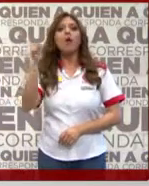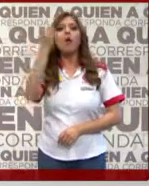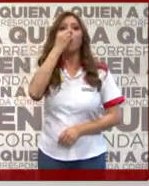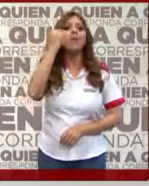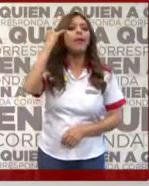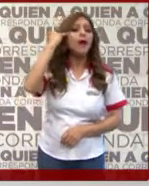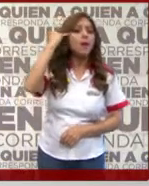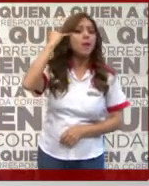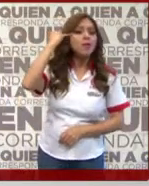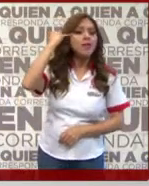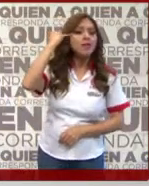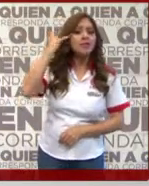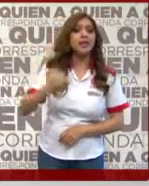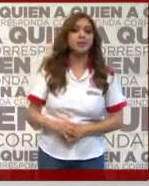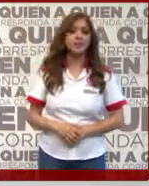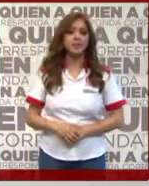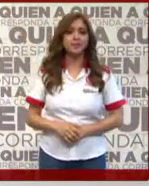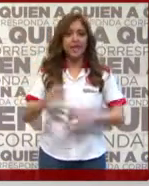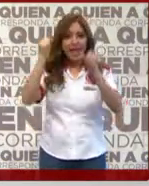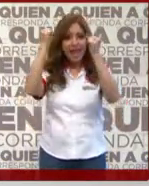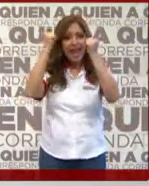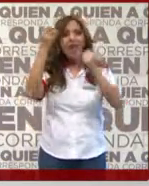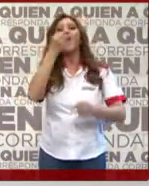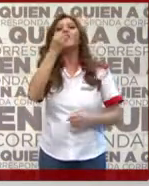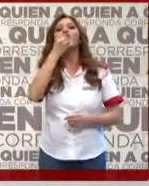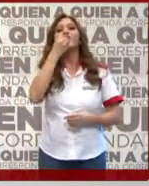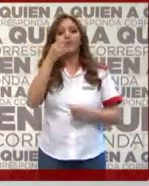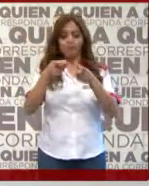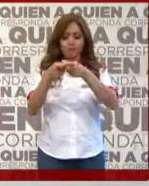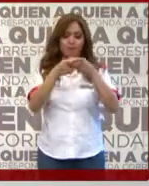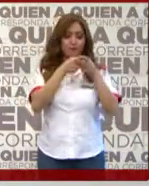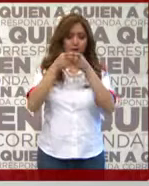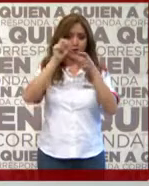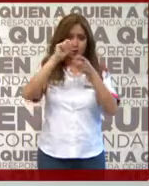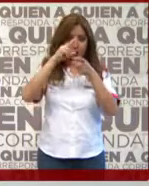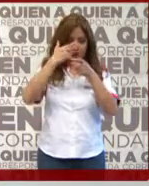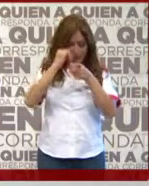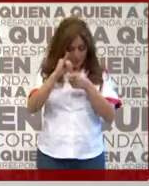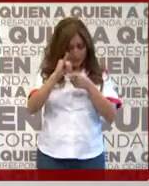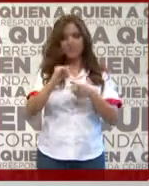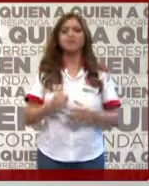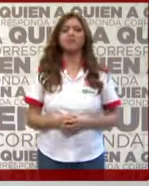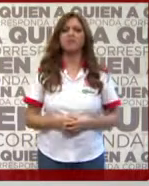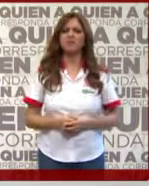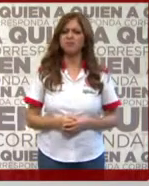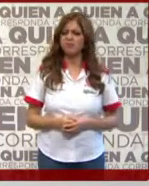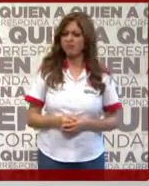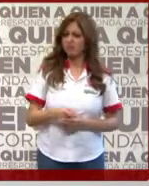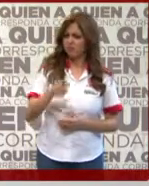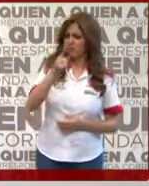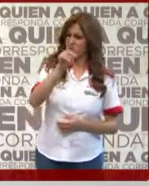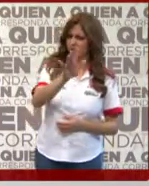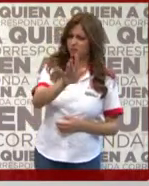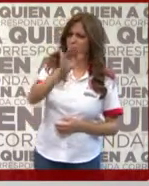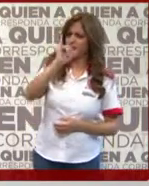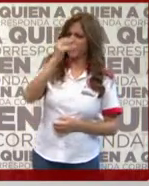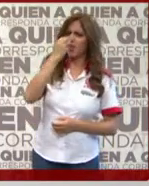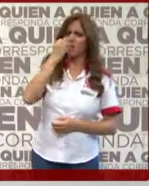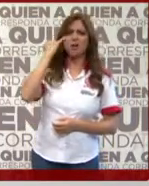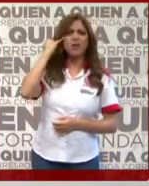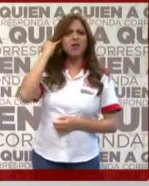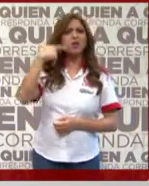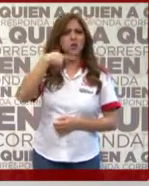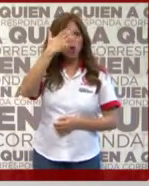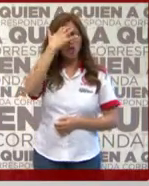muy bien. Y sushi. Y pues, oye, mándeme. A mí no me quieran engañar, la comida japonesa y todo. Conozco a los peleadores